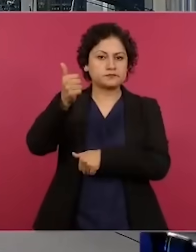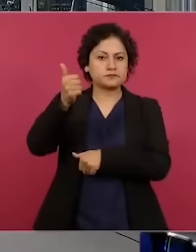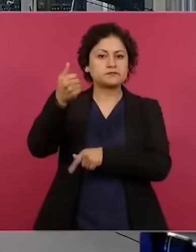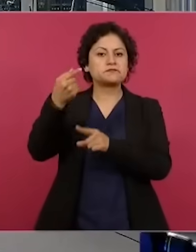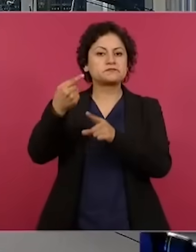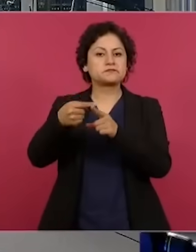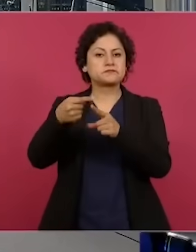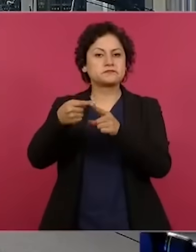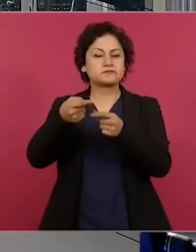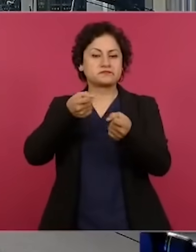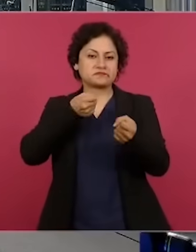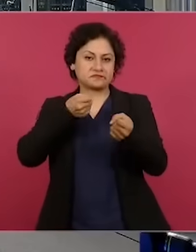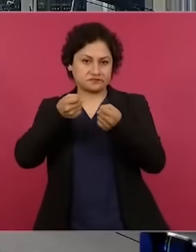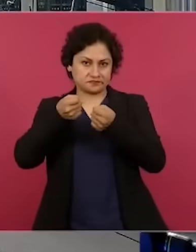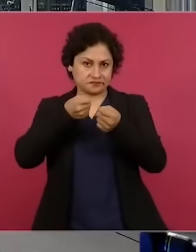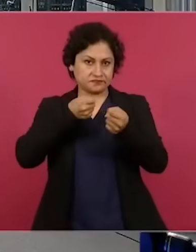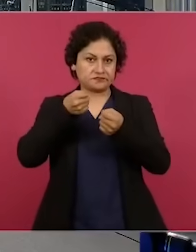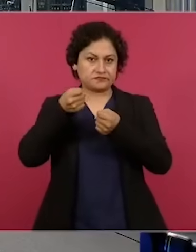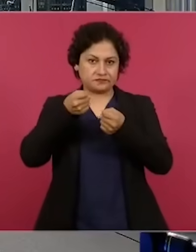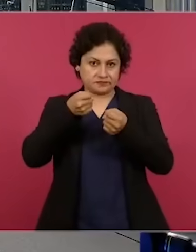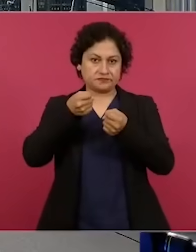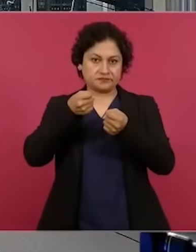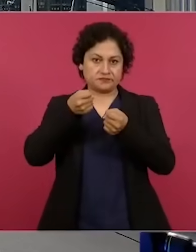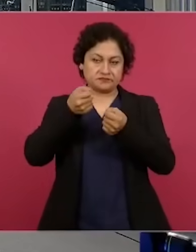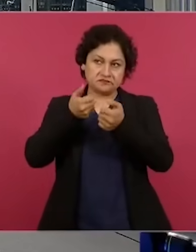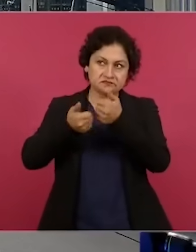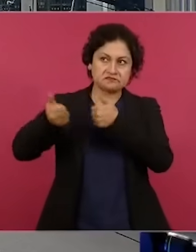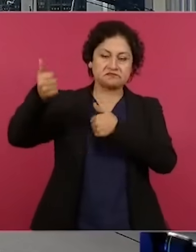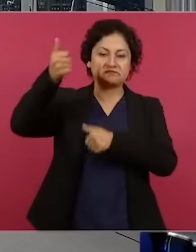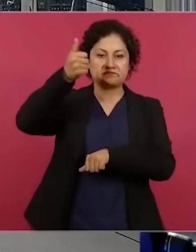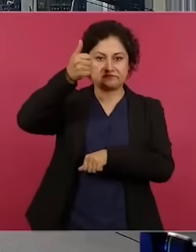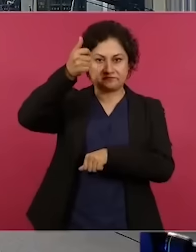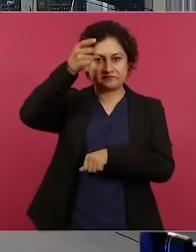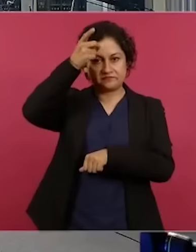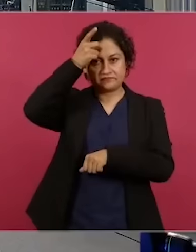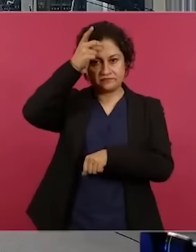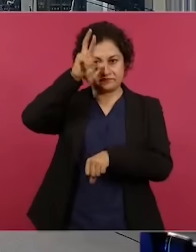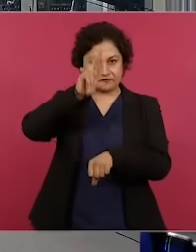conductores, por instrucciones de los directivos.